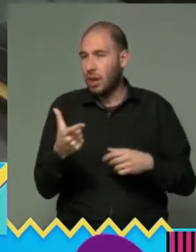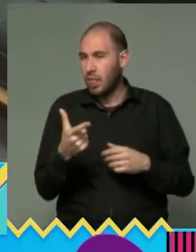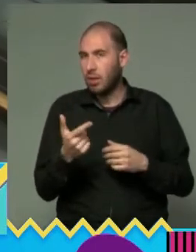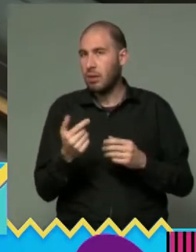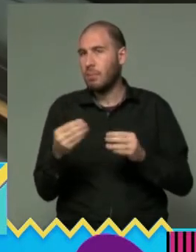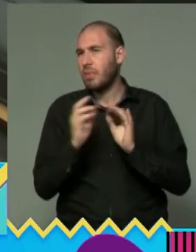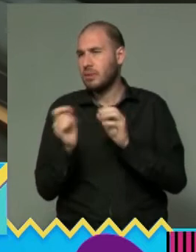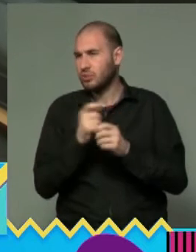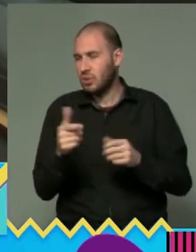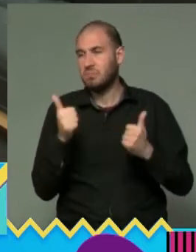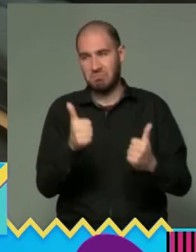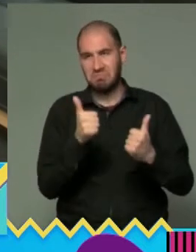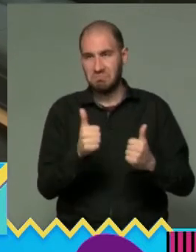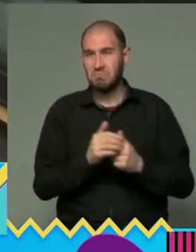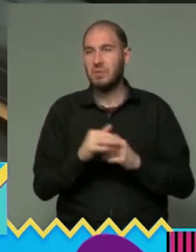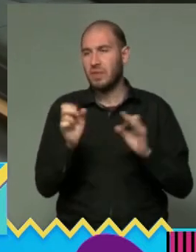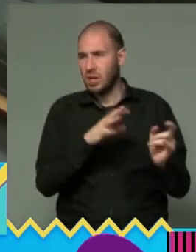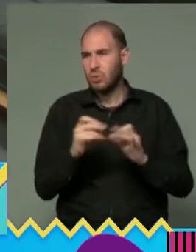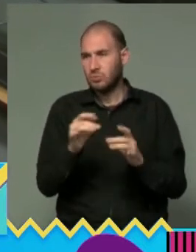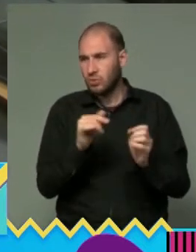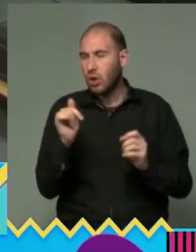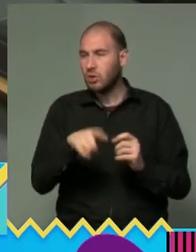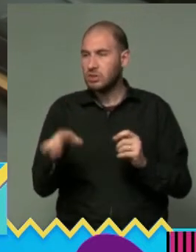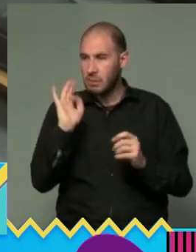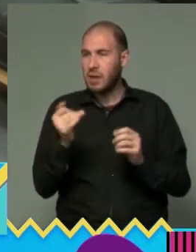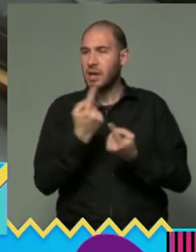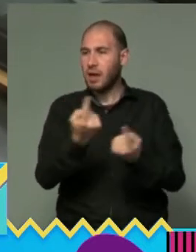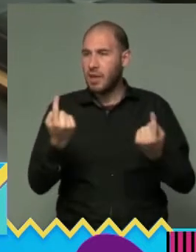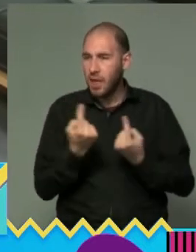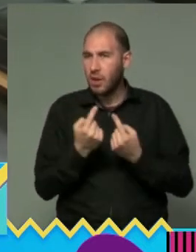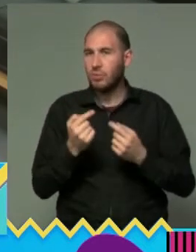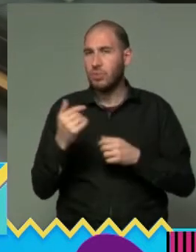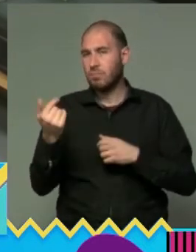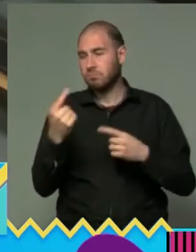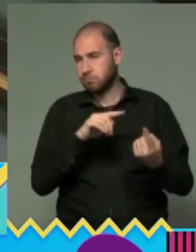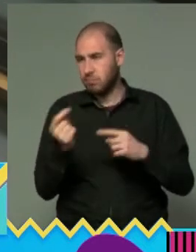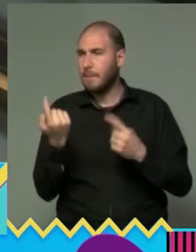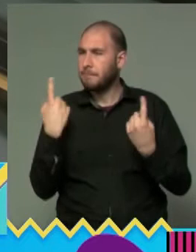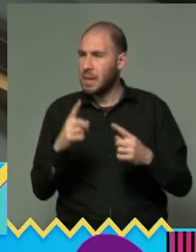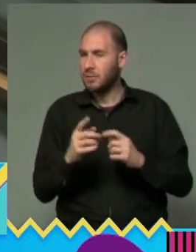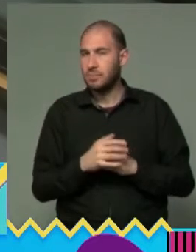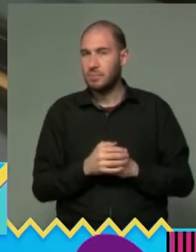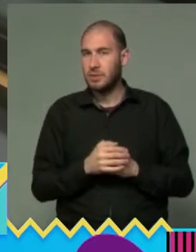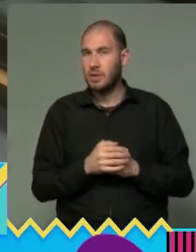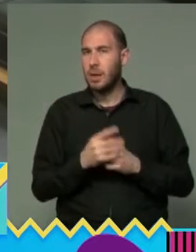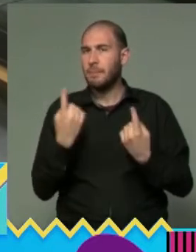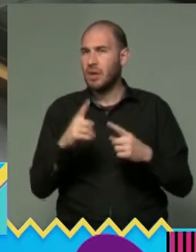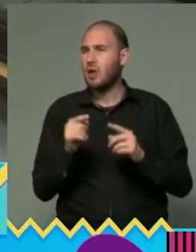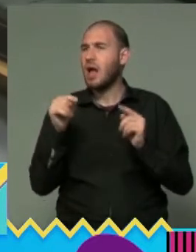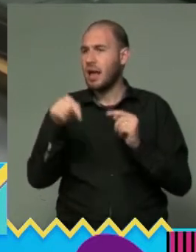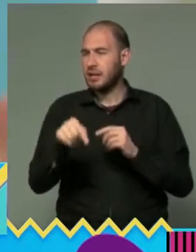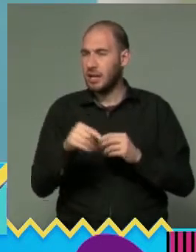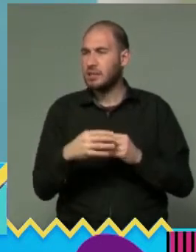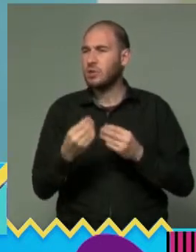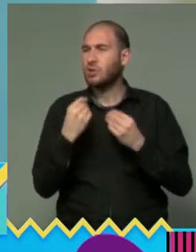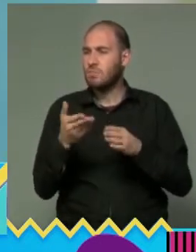las paritarias está perfecto que se den esas discusiones y que sepamos que cada uno está de un lado del round, pero en este tipo de casos,